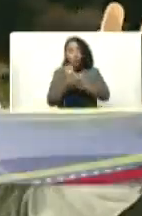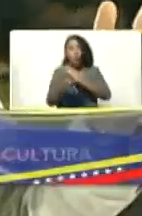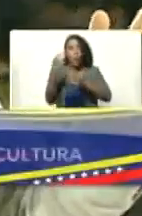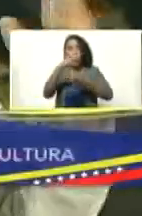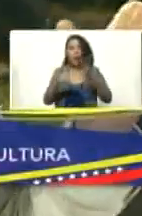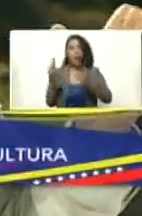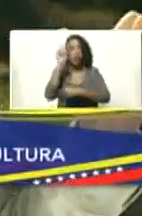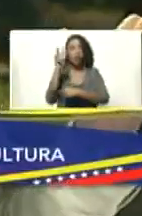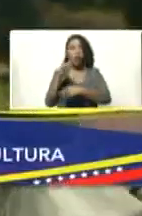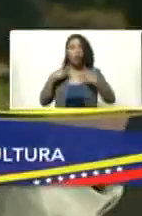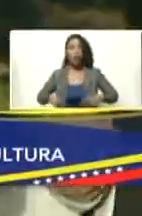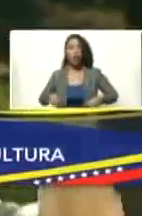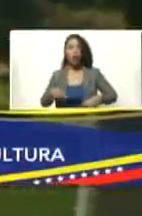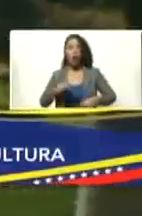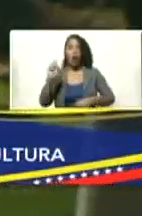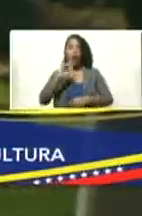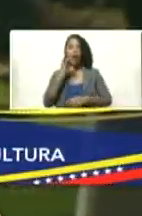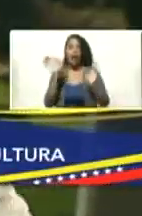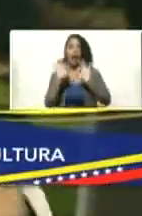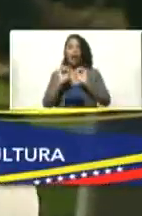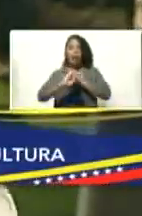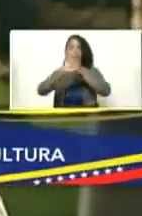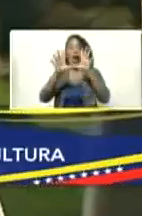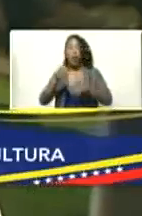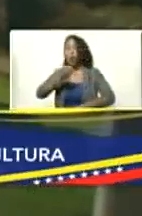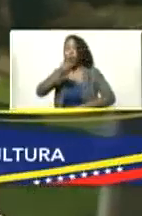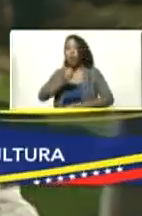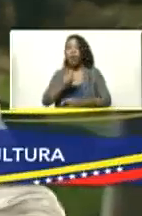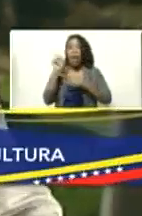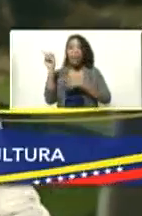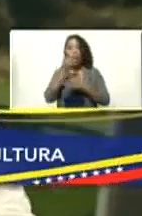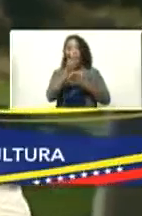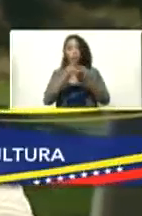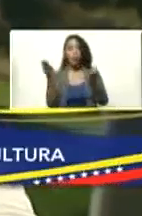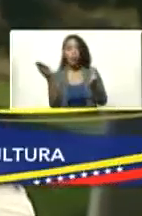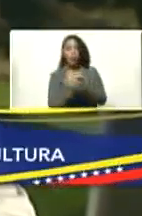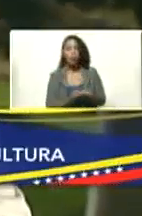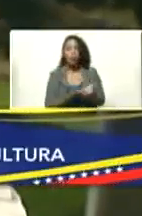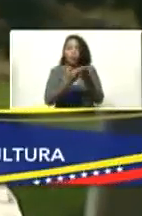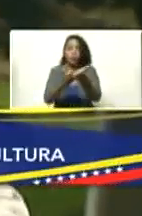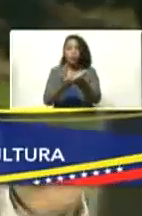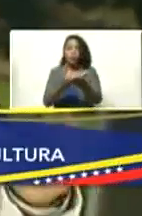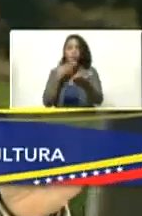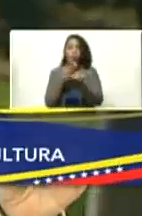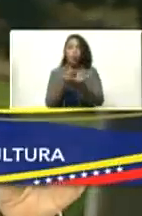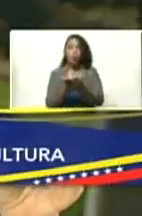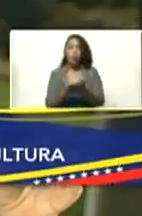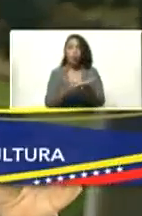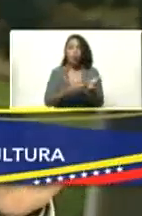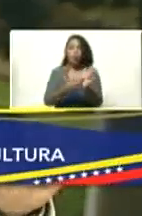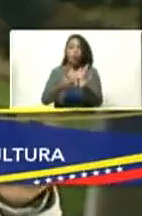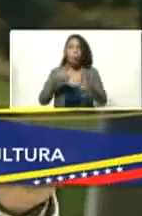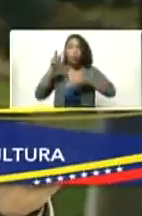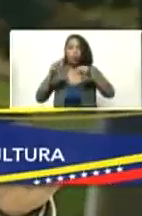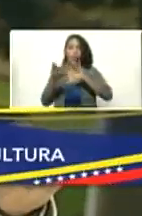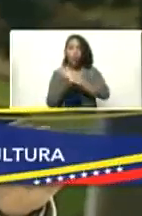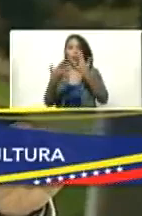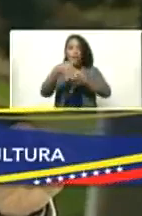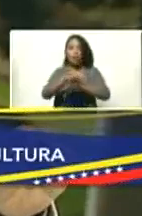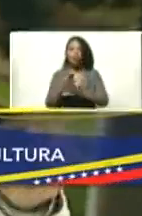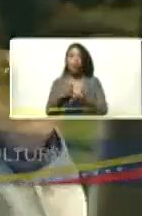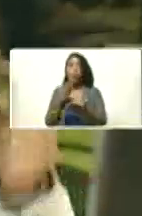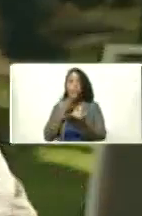de la humanidad, así no tengan tal declaratoria. Ese documento extenso que le han presentado, presidente, incluye una